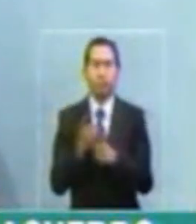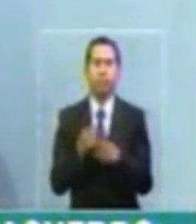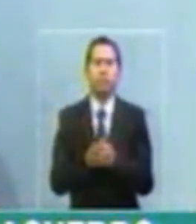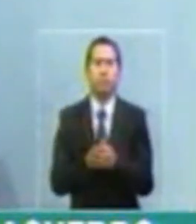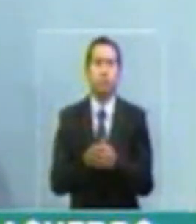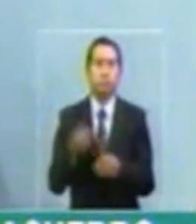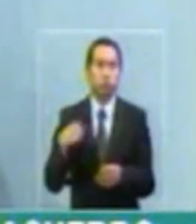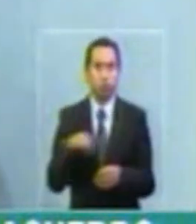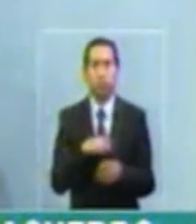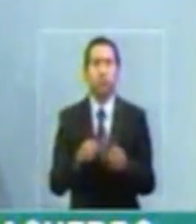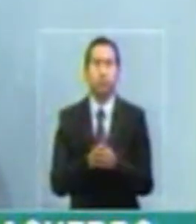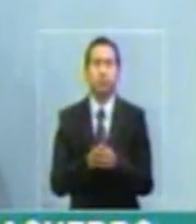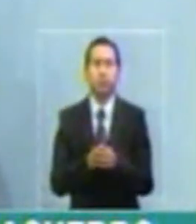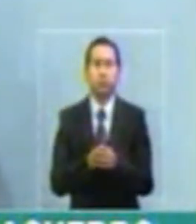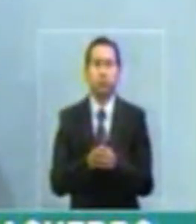Somos